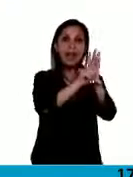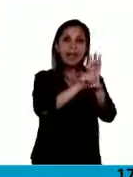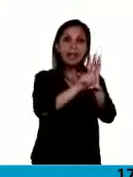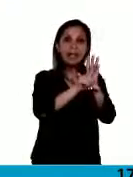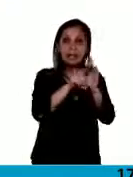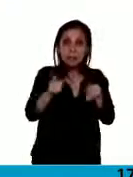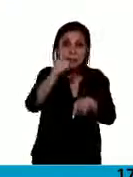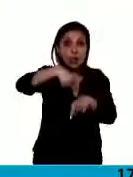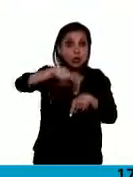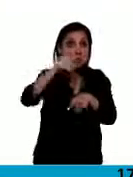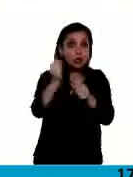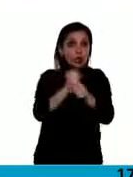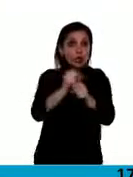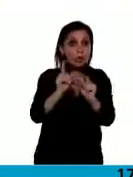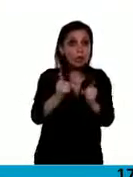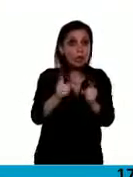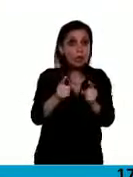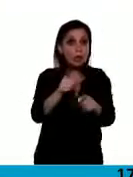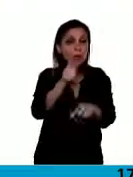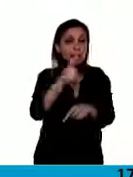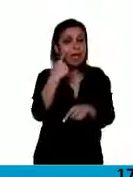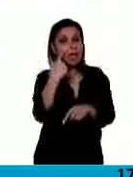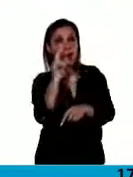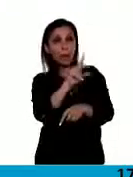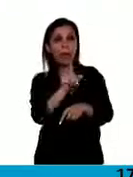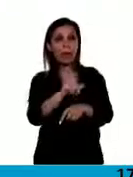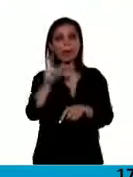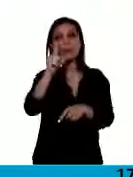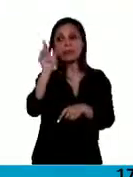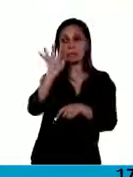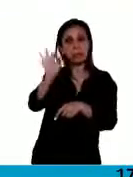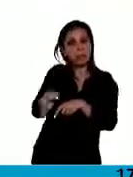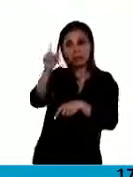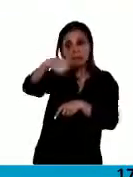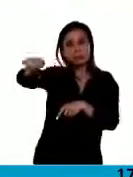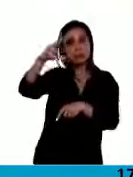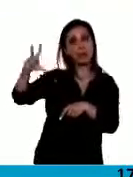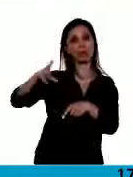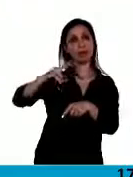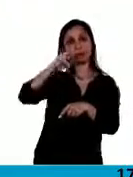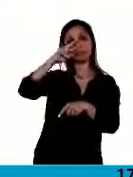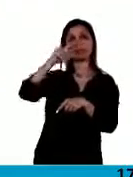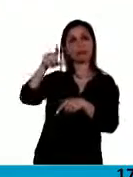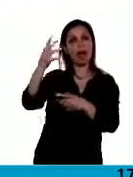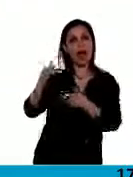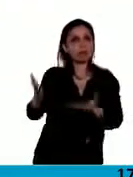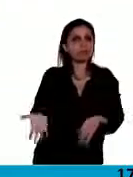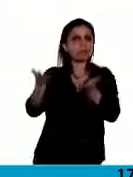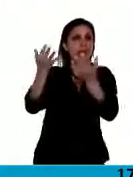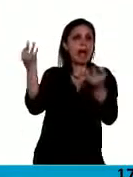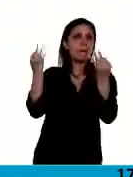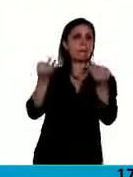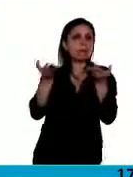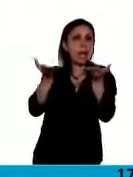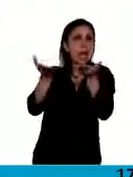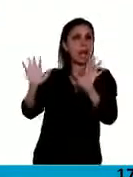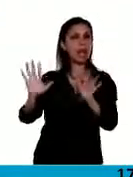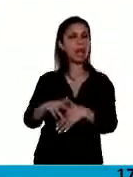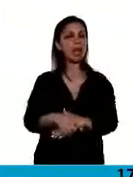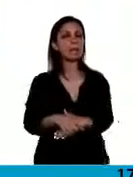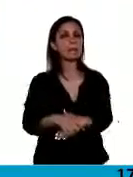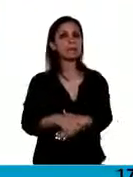votó. Evidentemente los ricos tienen un estatus diferente, especial, dentro de la Cámara.